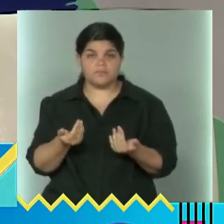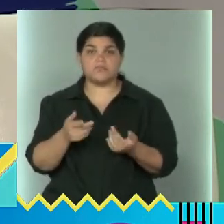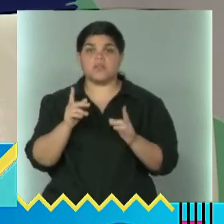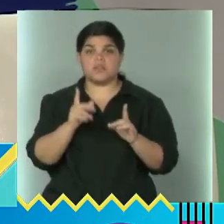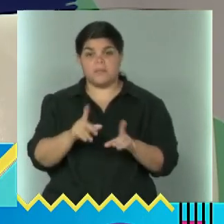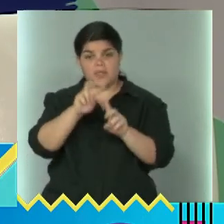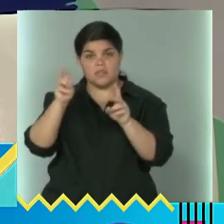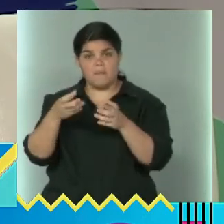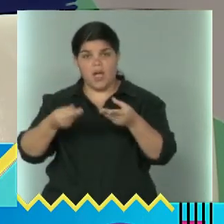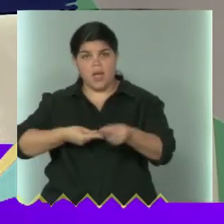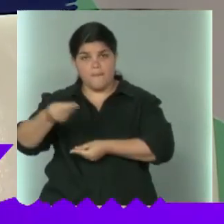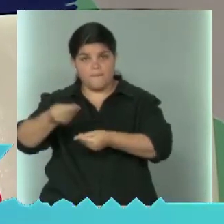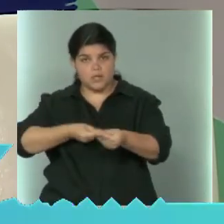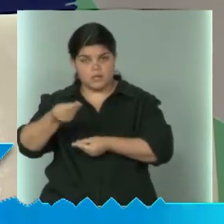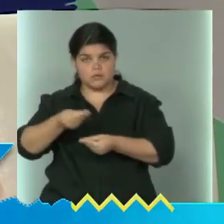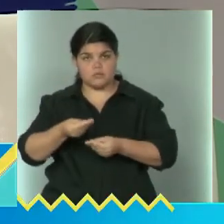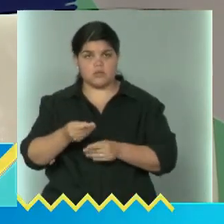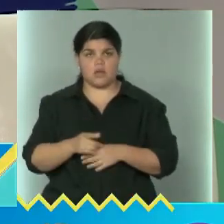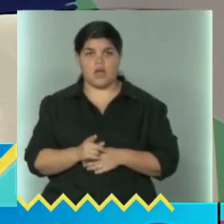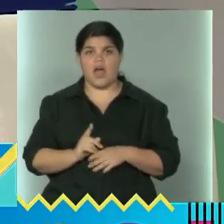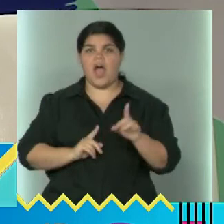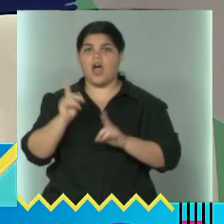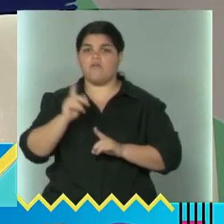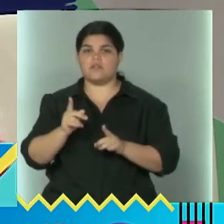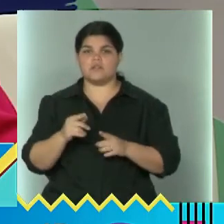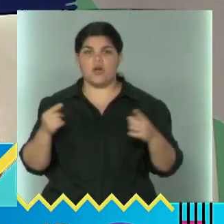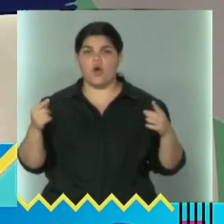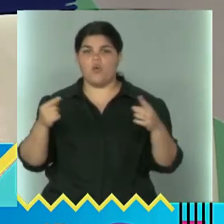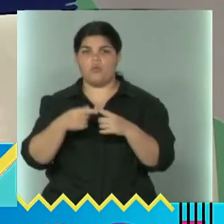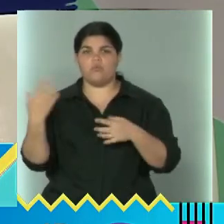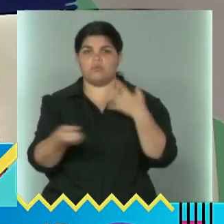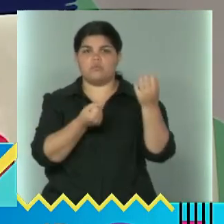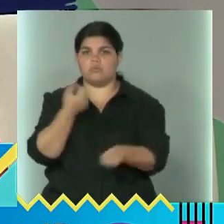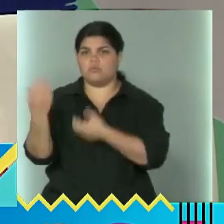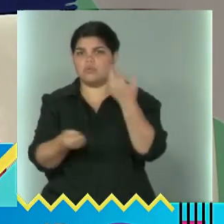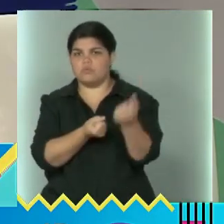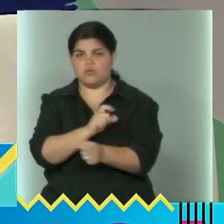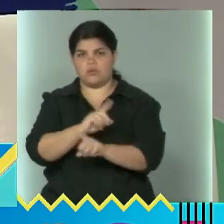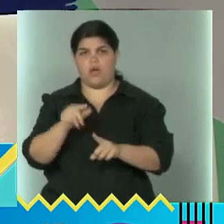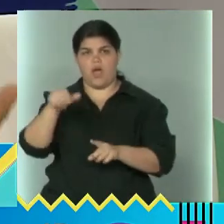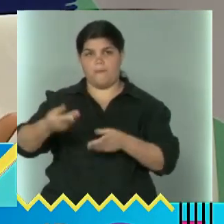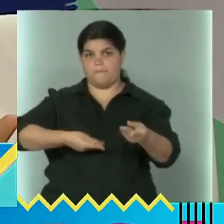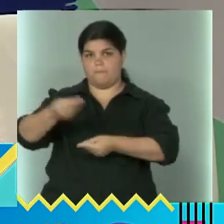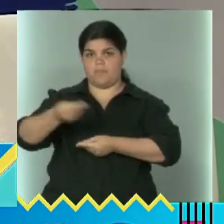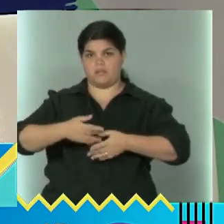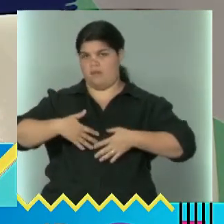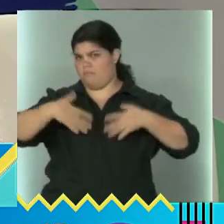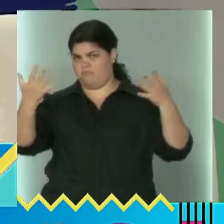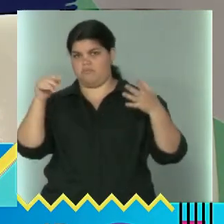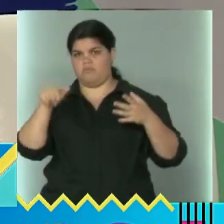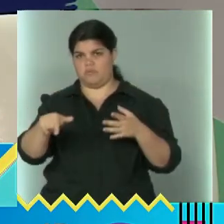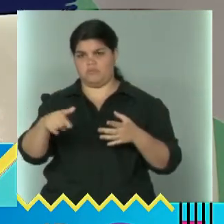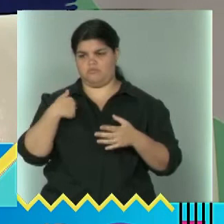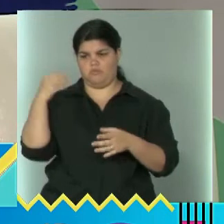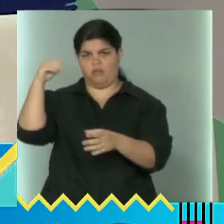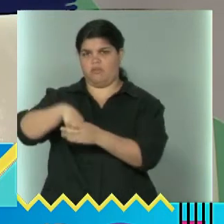veces no tiene que ver tanto con el resultado que están consiguiendo, sobre todo yo trabajo con empresas que son exitosas mayormente, sino